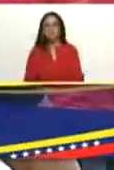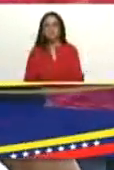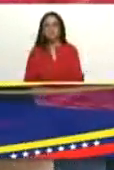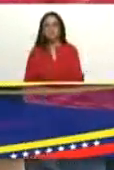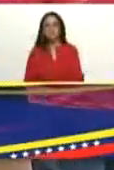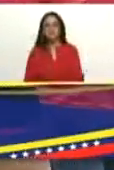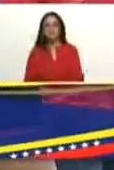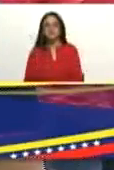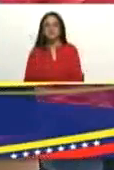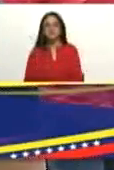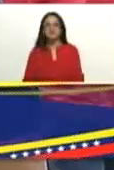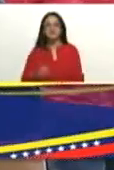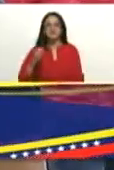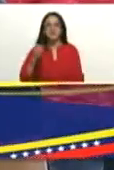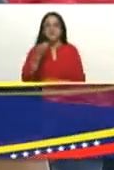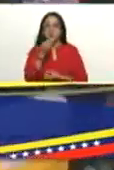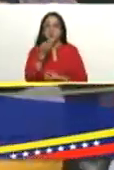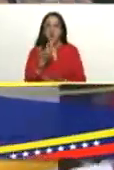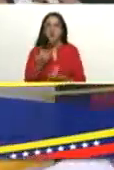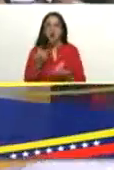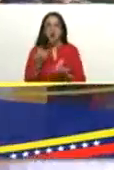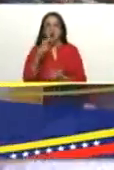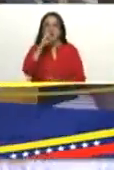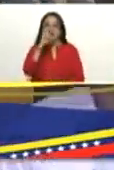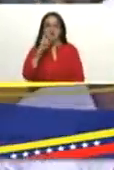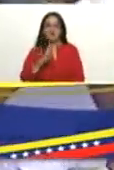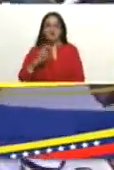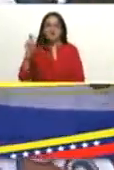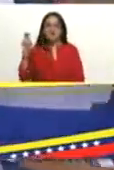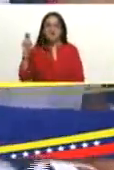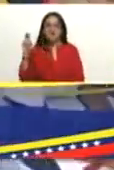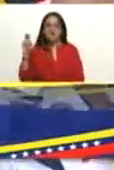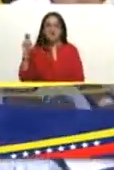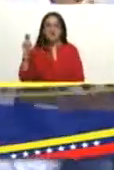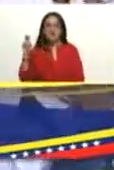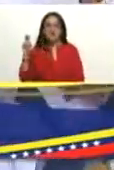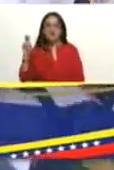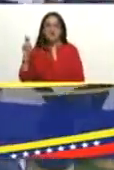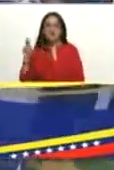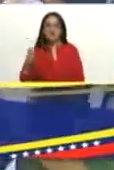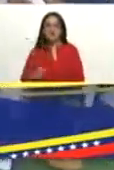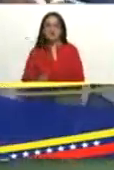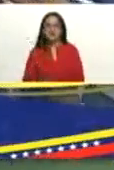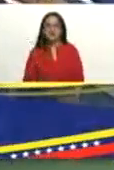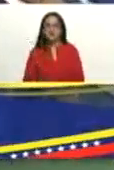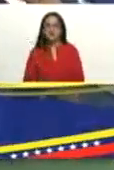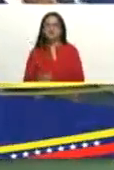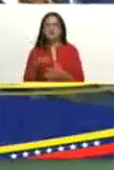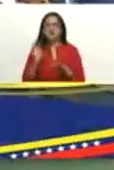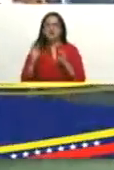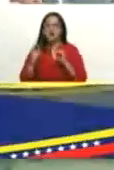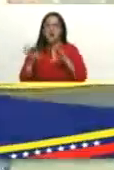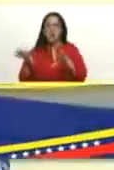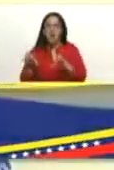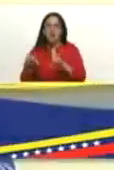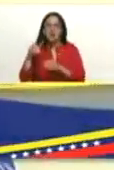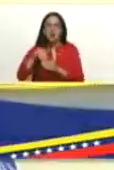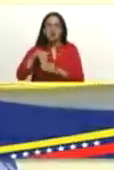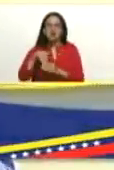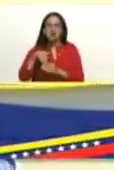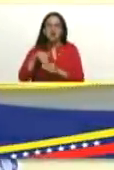Bueno, aquí estamos en este aniversario convocando a consulta, convocando a elecciones